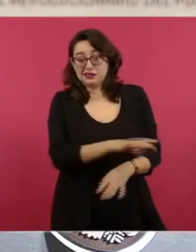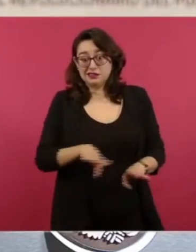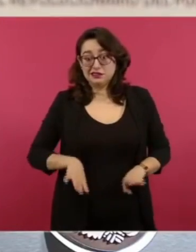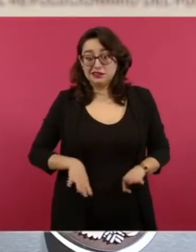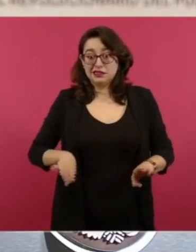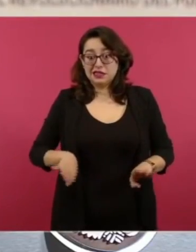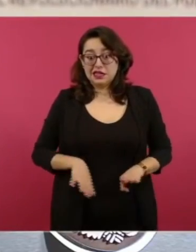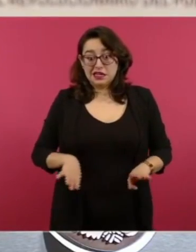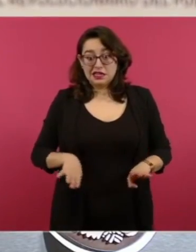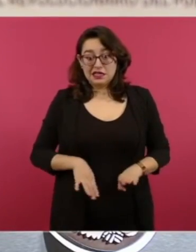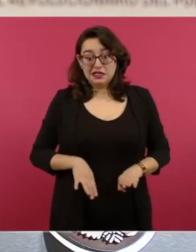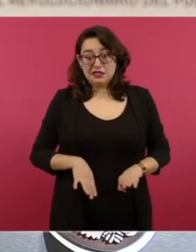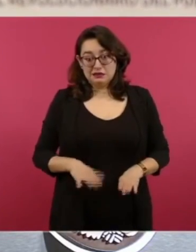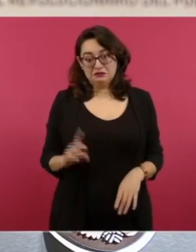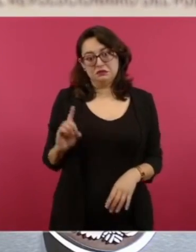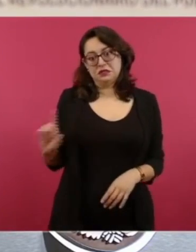Entonces,